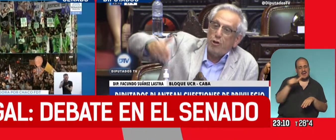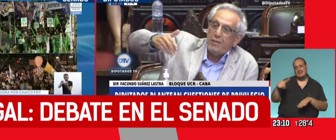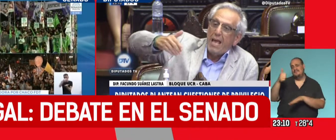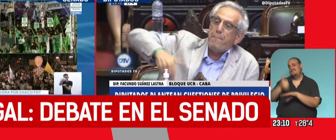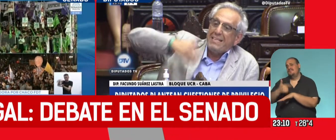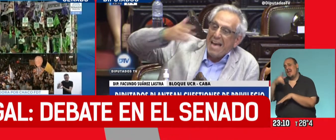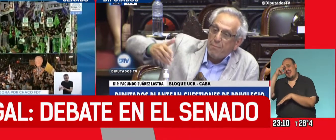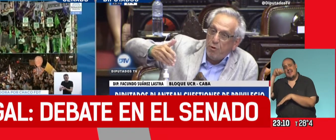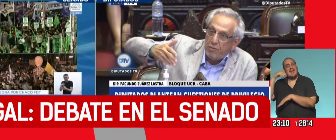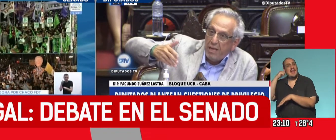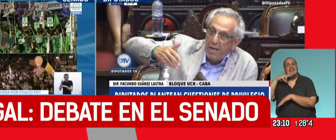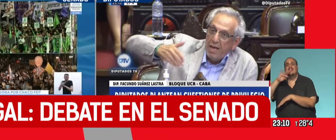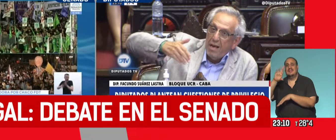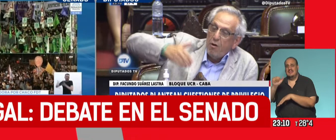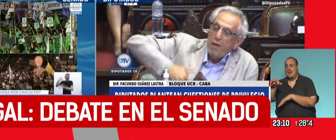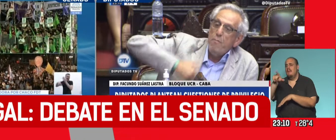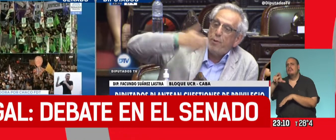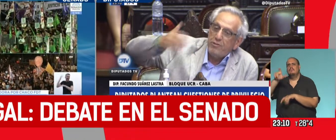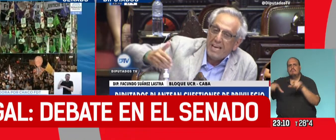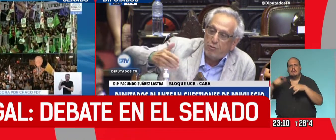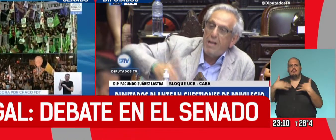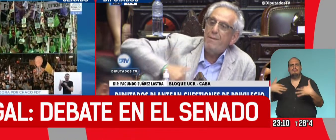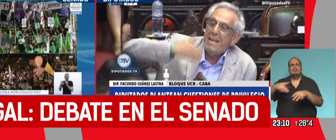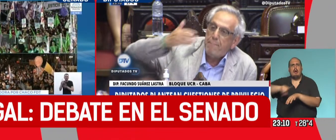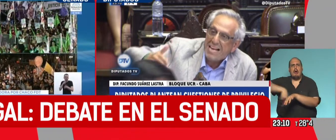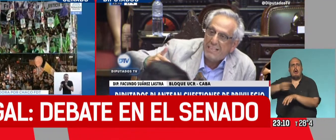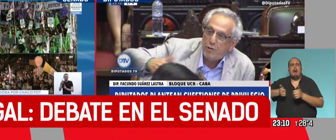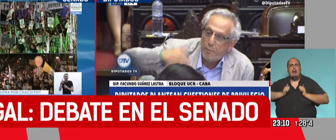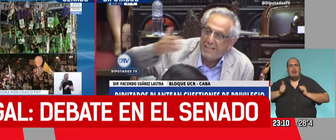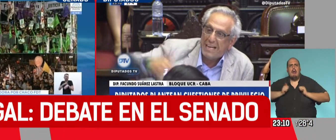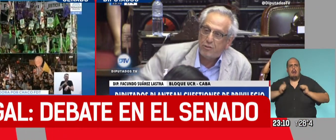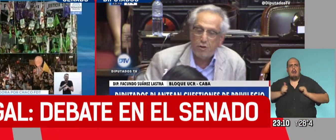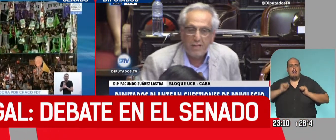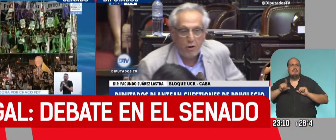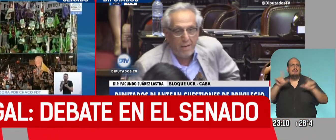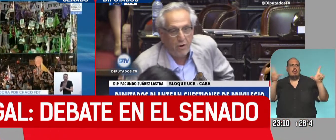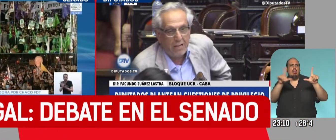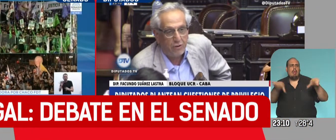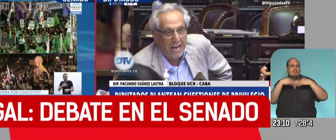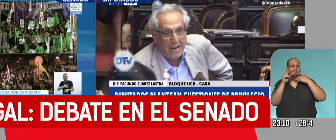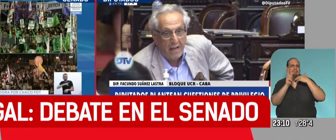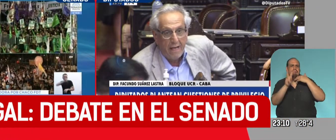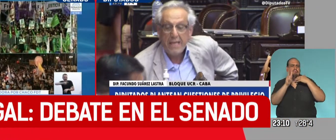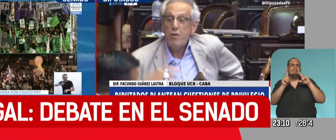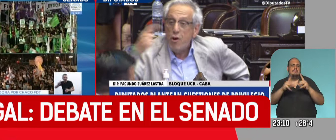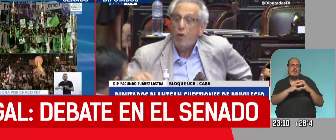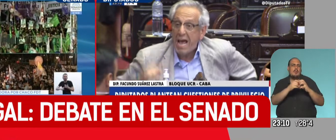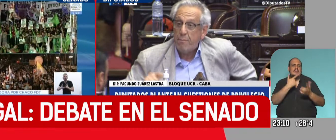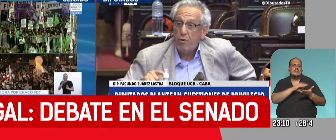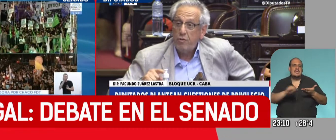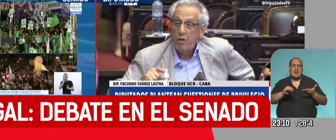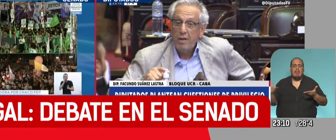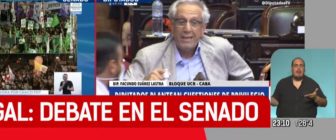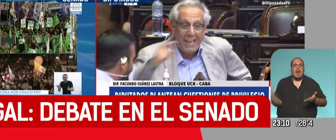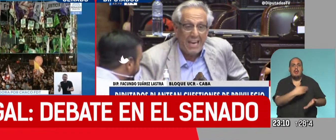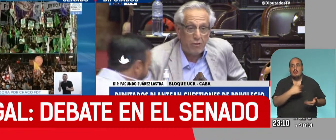con las diferentes personas, que hacía horas y horas que estaban allí presenciando lo que sucedía, fundamentalmente con este debate del Senado, a todos se